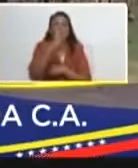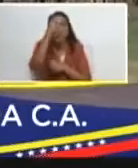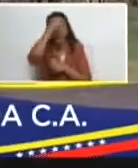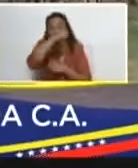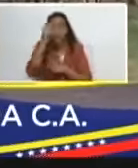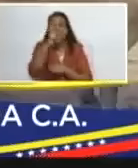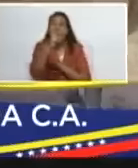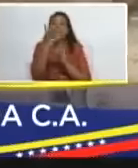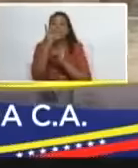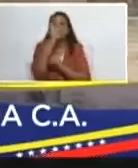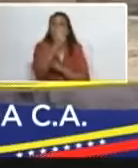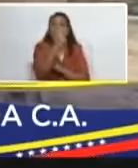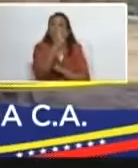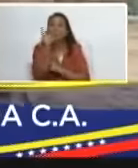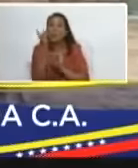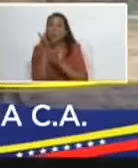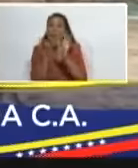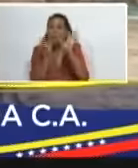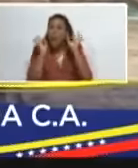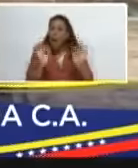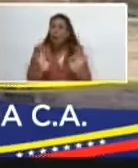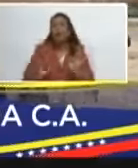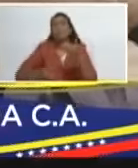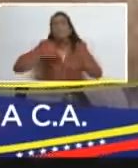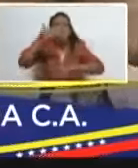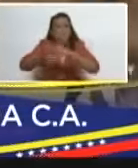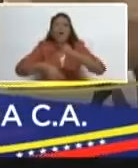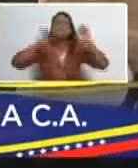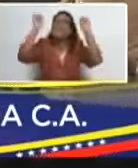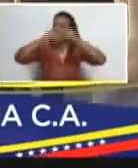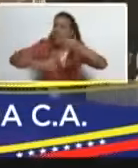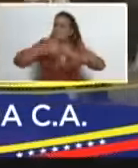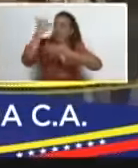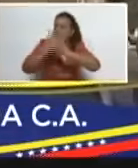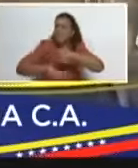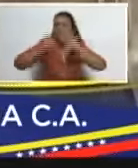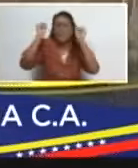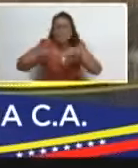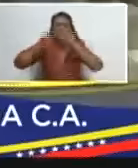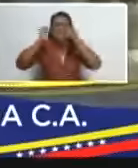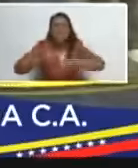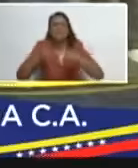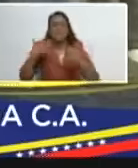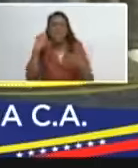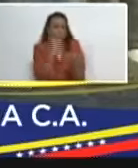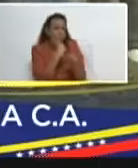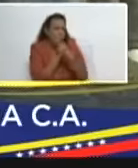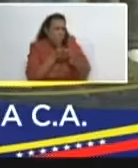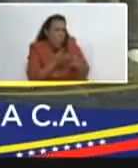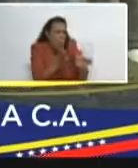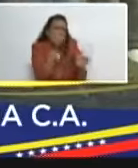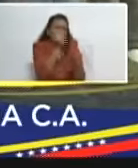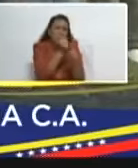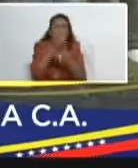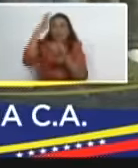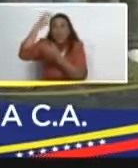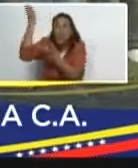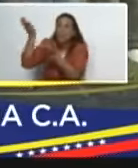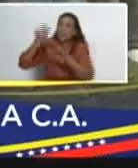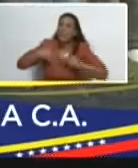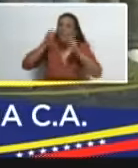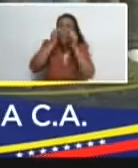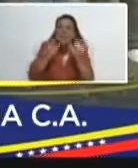comuna cupapuisito, y por supuesto desde aquí decirle, presidente, siga adelante, que mientras nosotros estamos por el camino correcto, Dios nos va a seguir